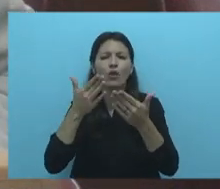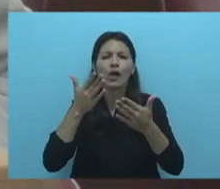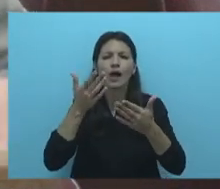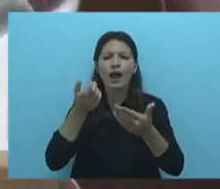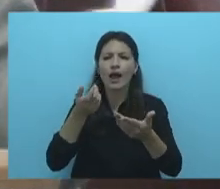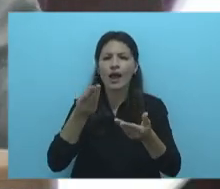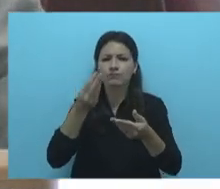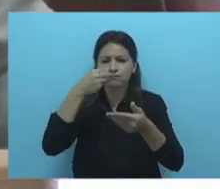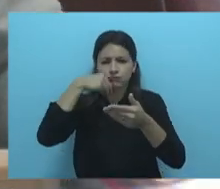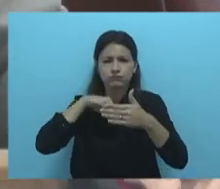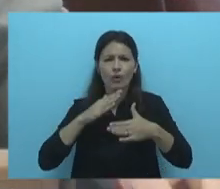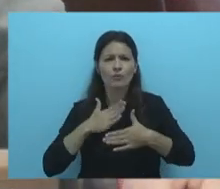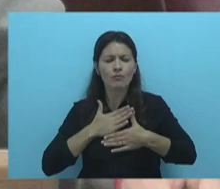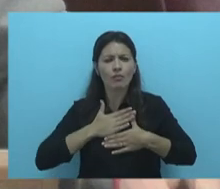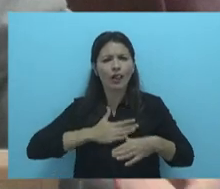generó